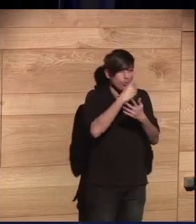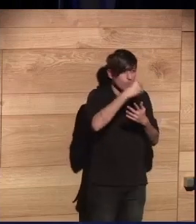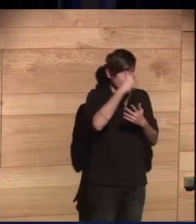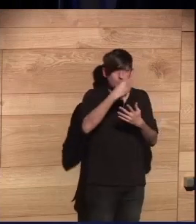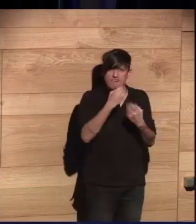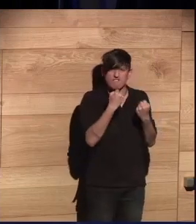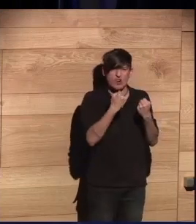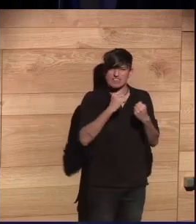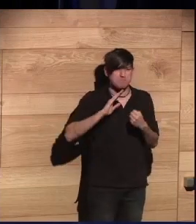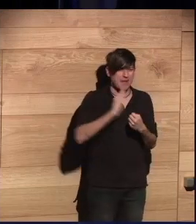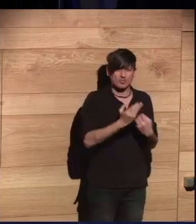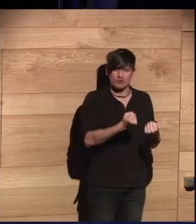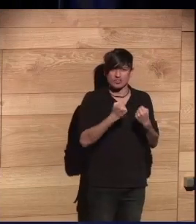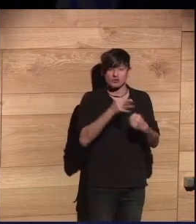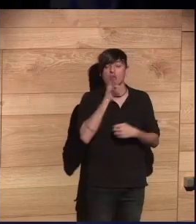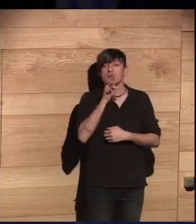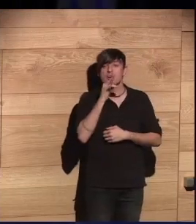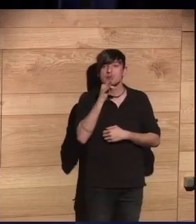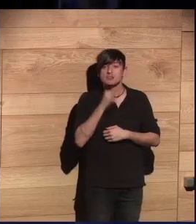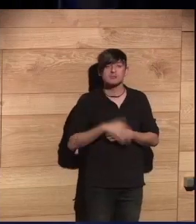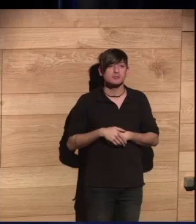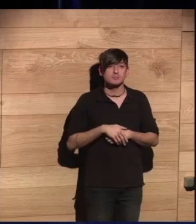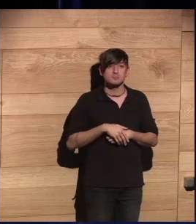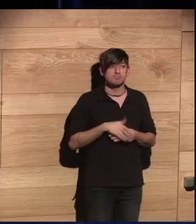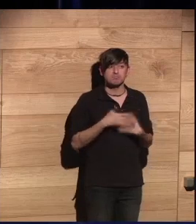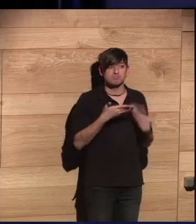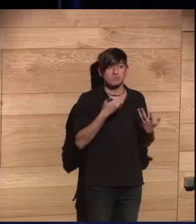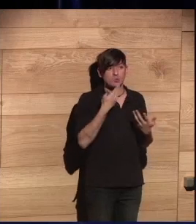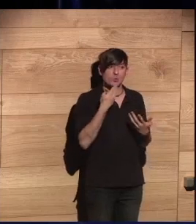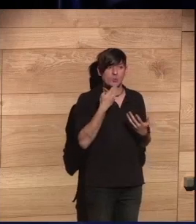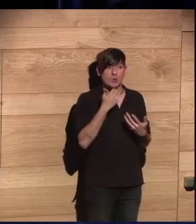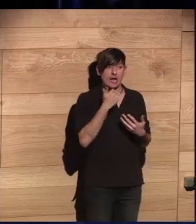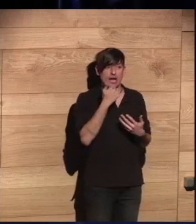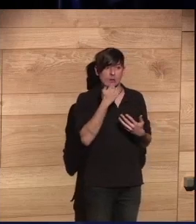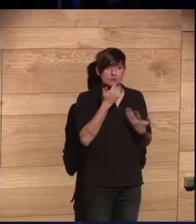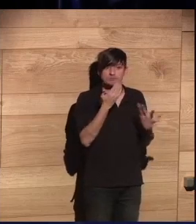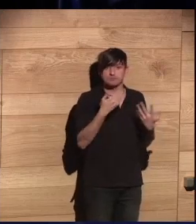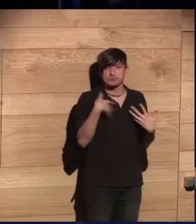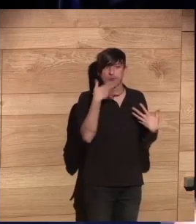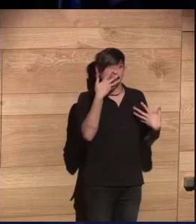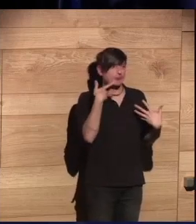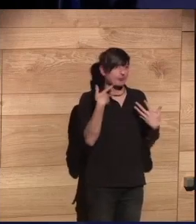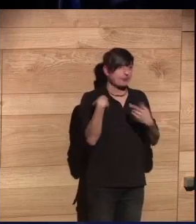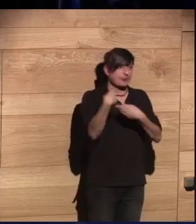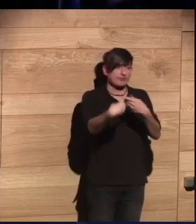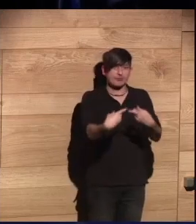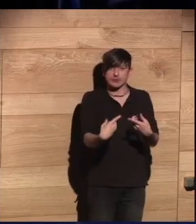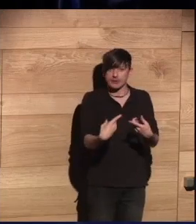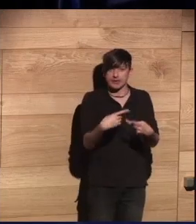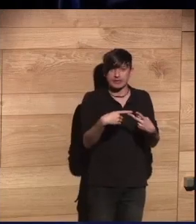todavía es muy fuerte el impacto, y no se recibe como una obra, colorista,